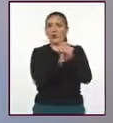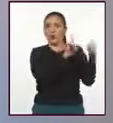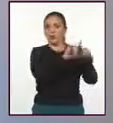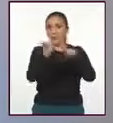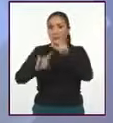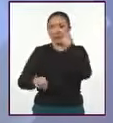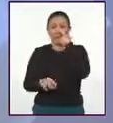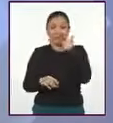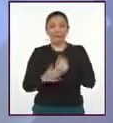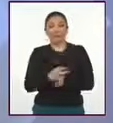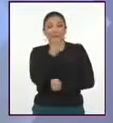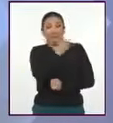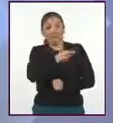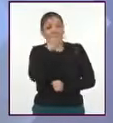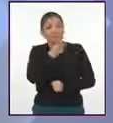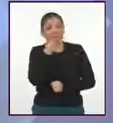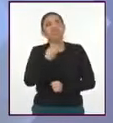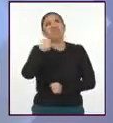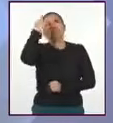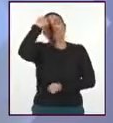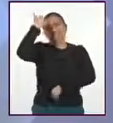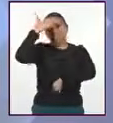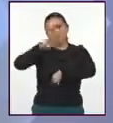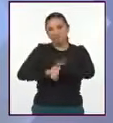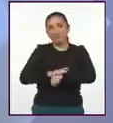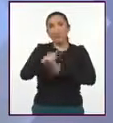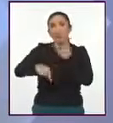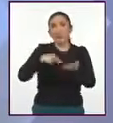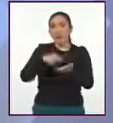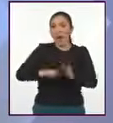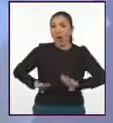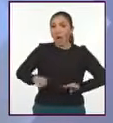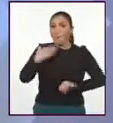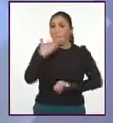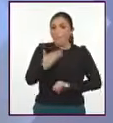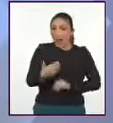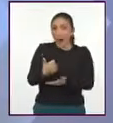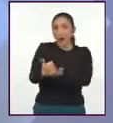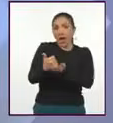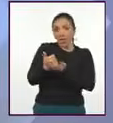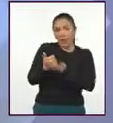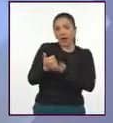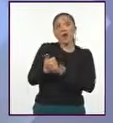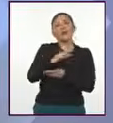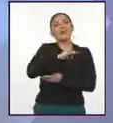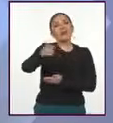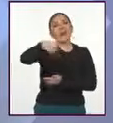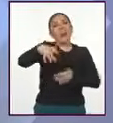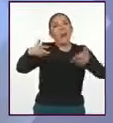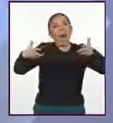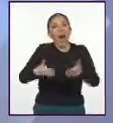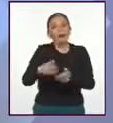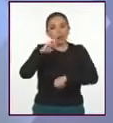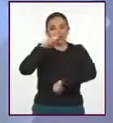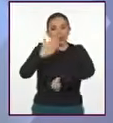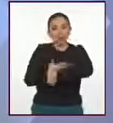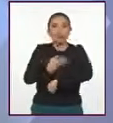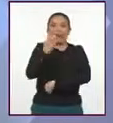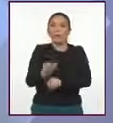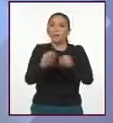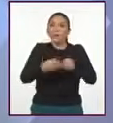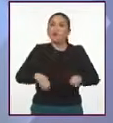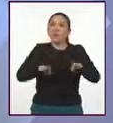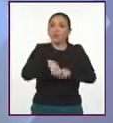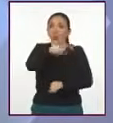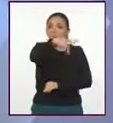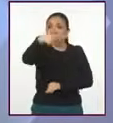Hoy me quedo con esa frase. Los espacios adecuados no se dan por sí solos, sino que se generan, y qué importante que nosotros desde nuestra